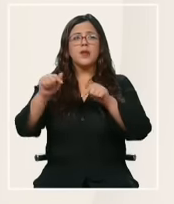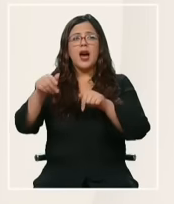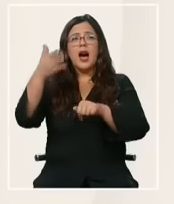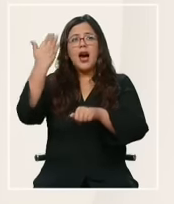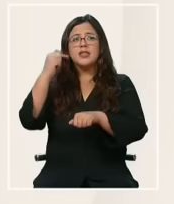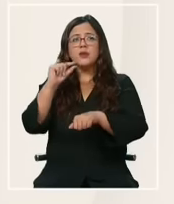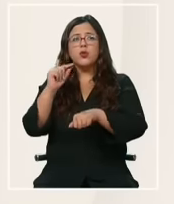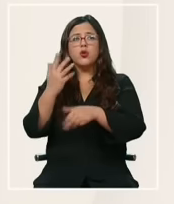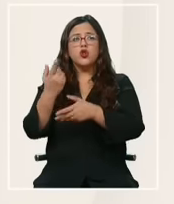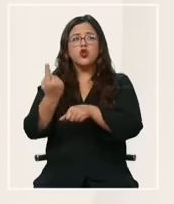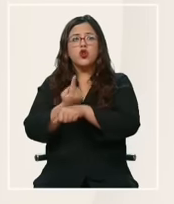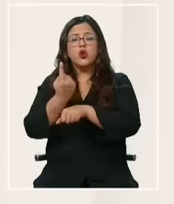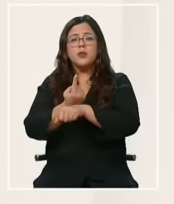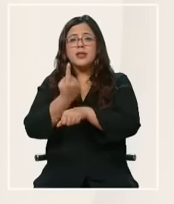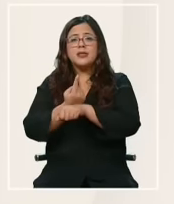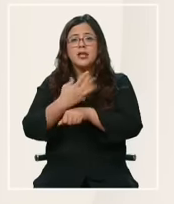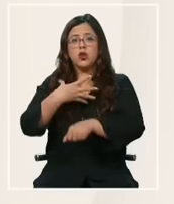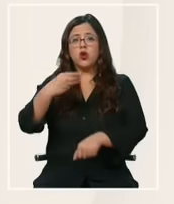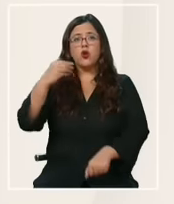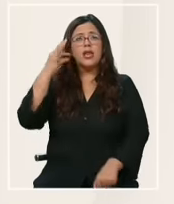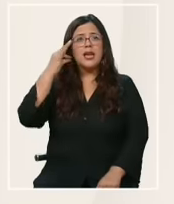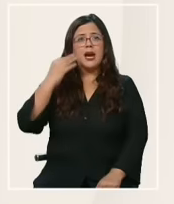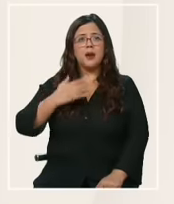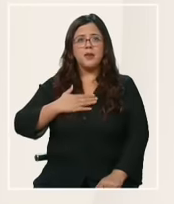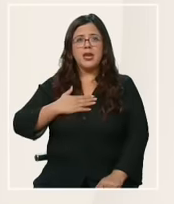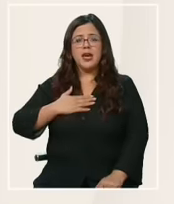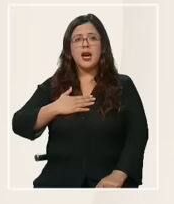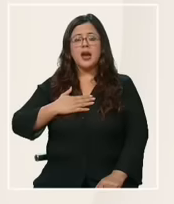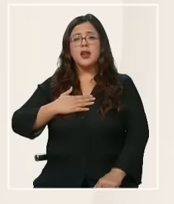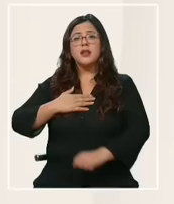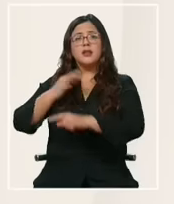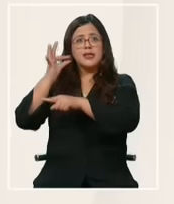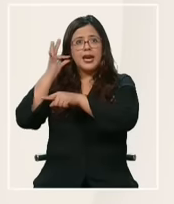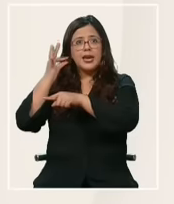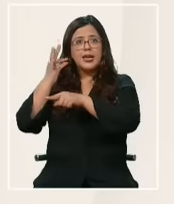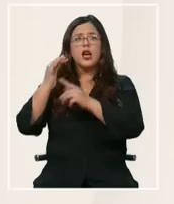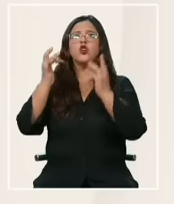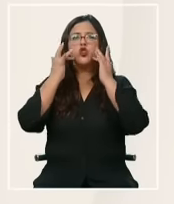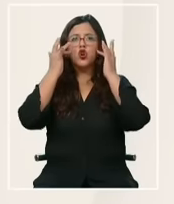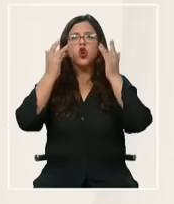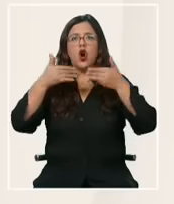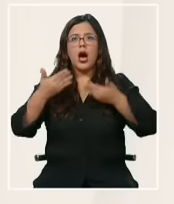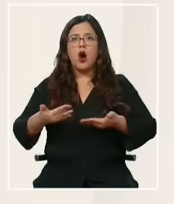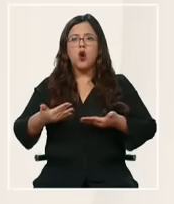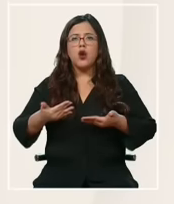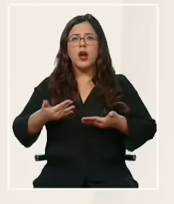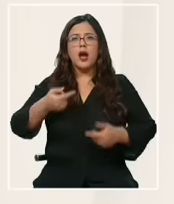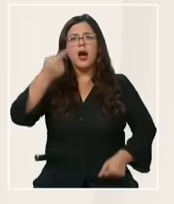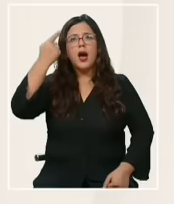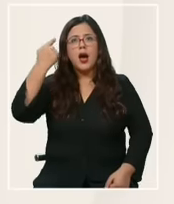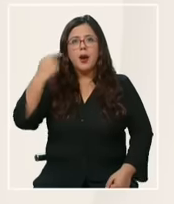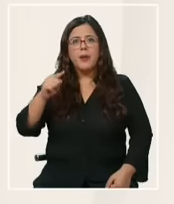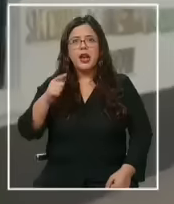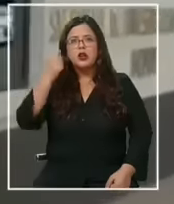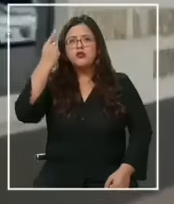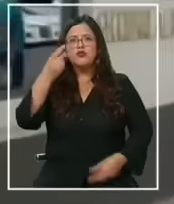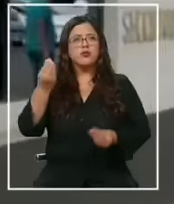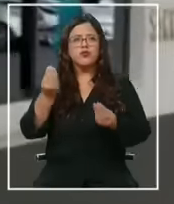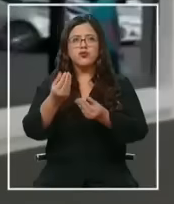el sentimiento de ella es que se siente muy contenta, pero a la vez lo que ella quiere saber es qué va a ocurrir